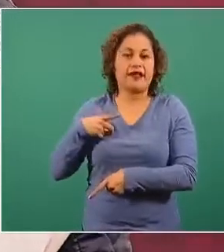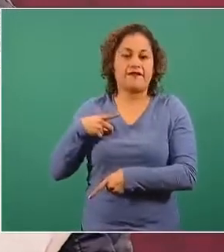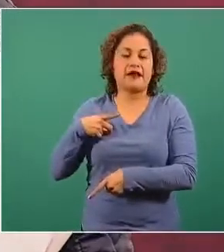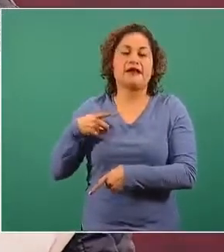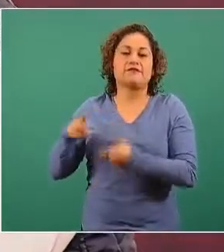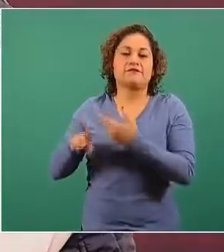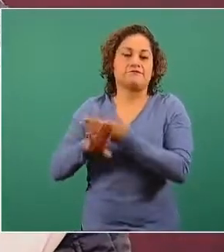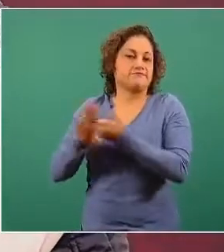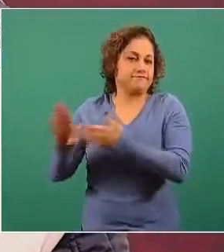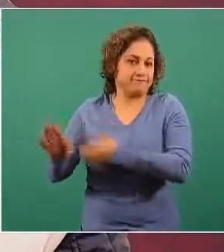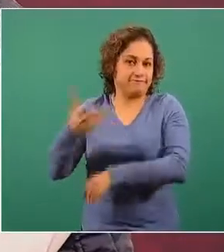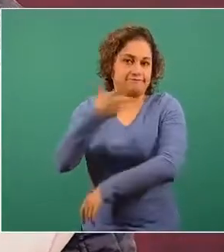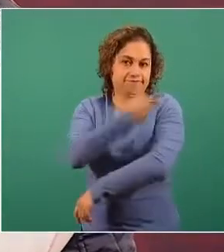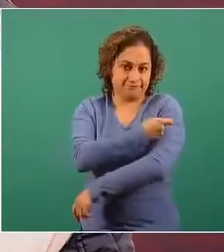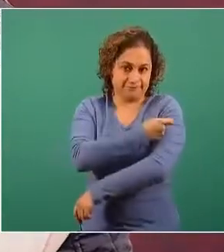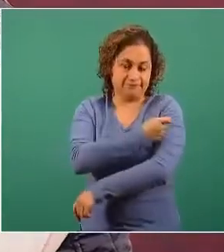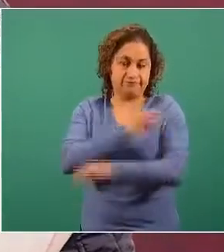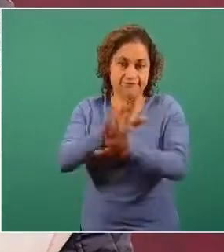materia de salud